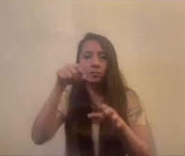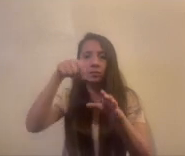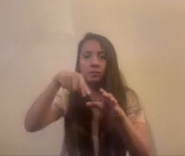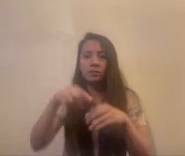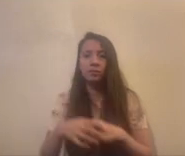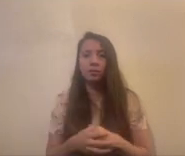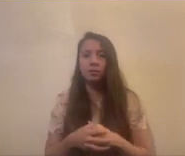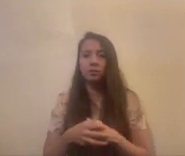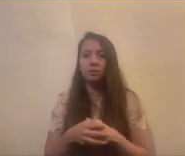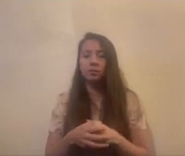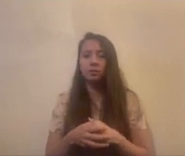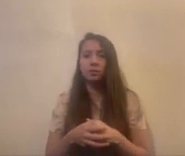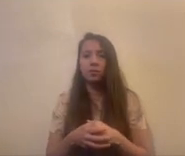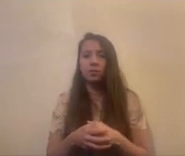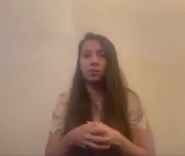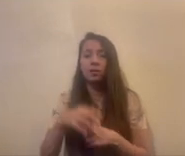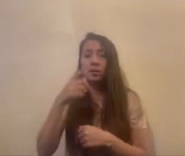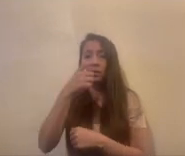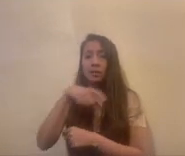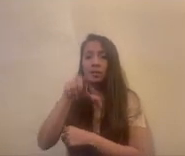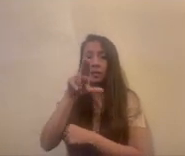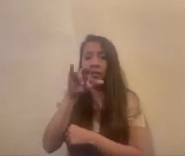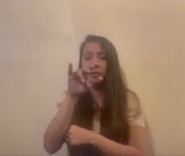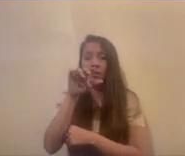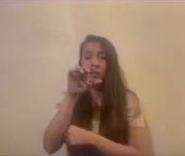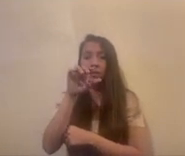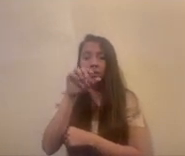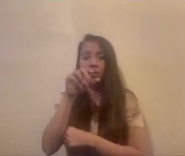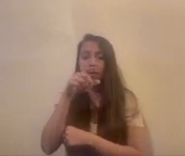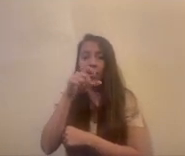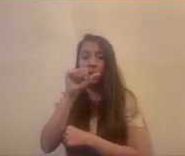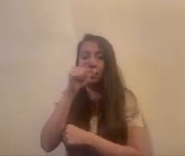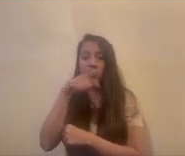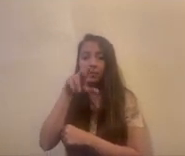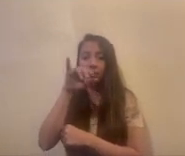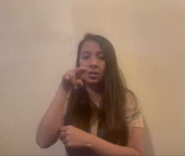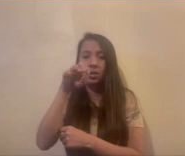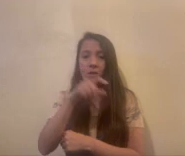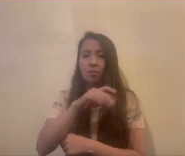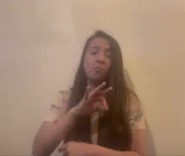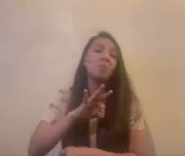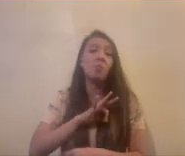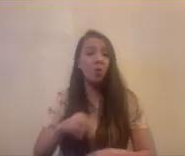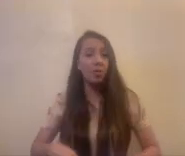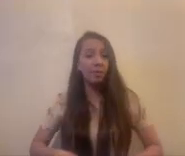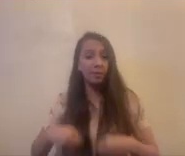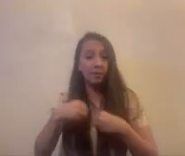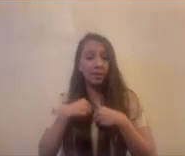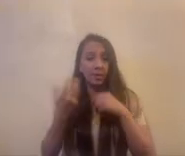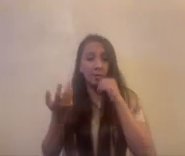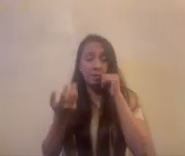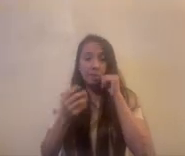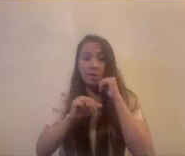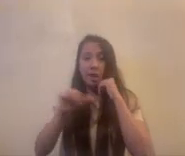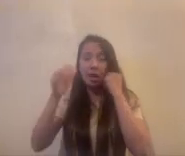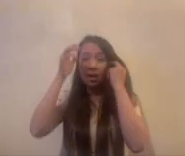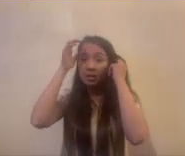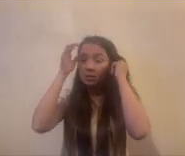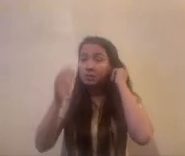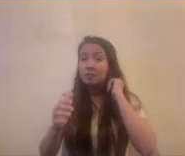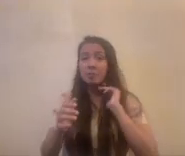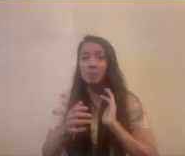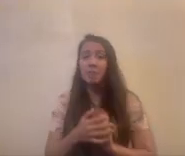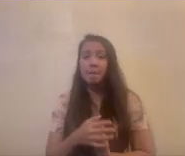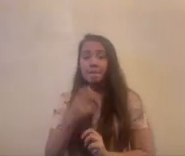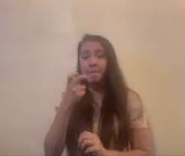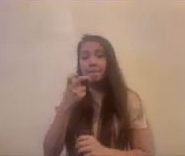semillas? ¿Es capaz la quinoa de sobrevivir a estas condiciones extremas, extraplanetarias a las que la hemos sometido? Esa era nuestra